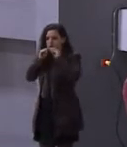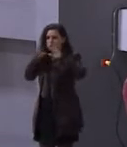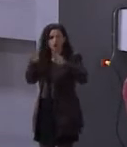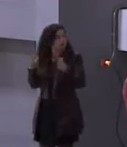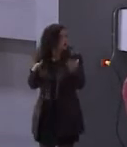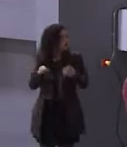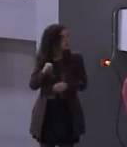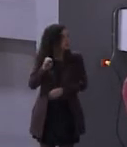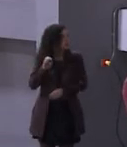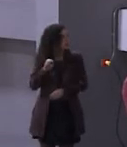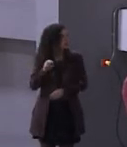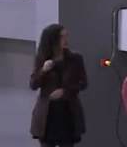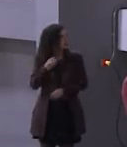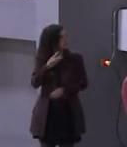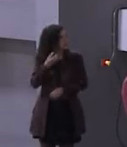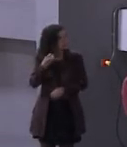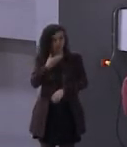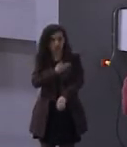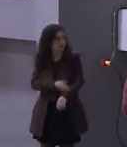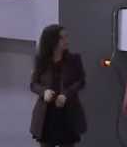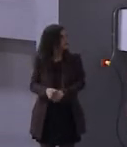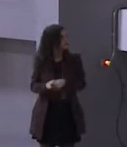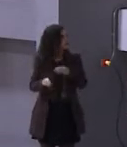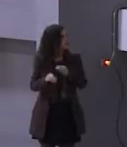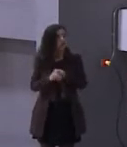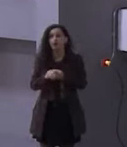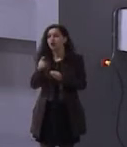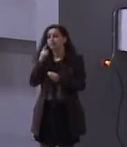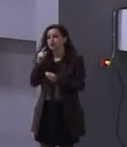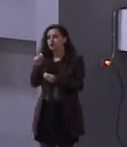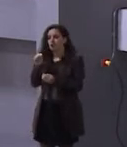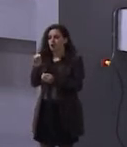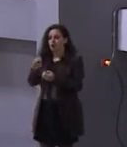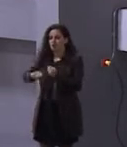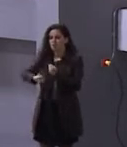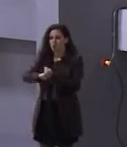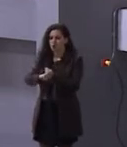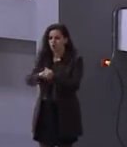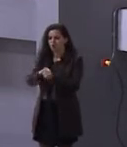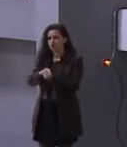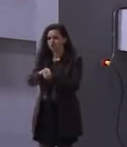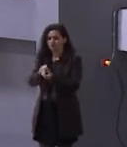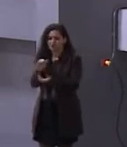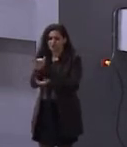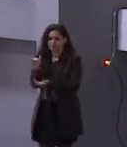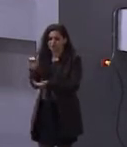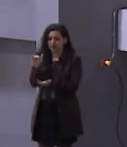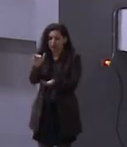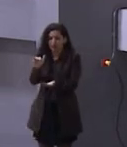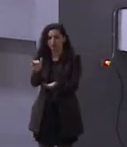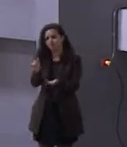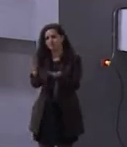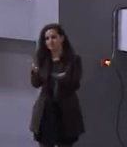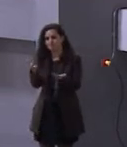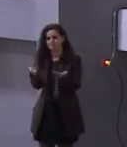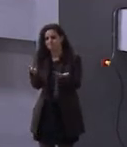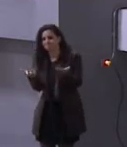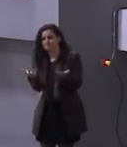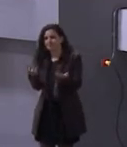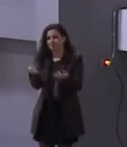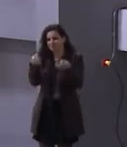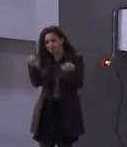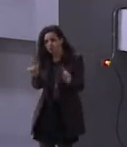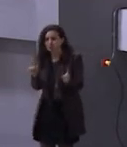mil millones. Las regalías, que es un recurso un poco gaseoso porque depende de los departamentos,